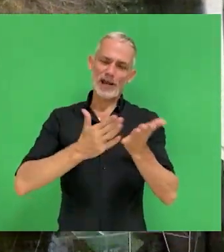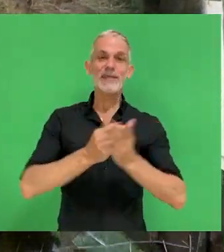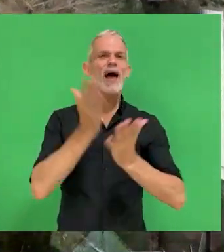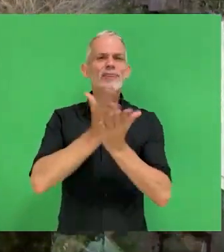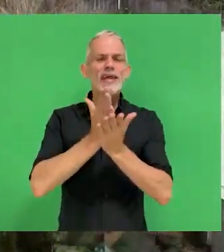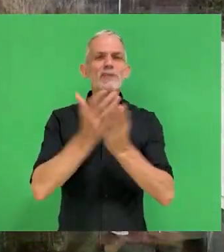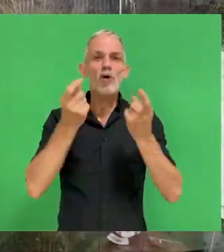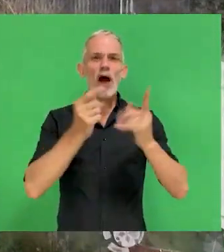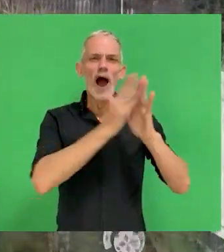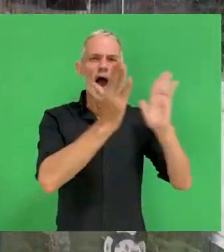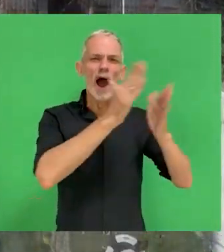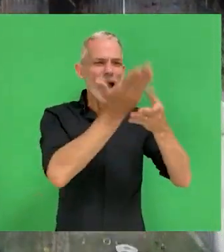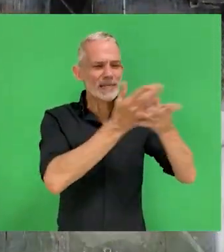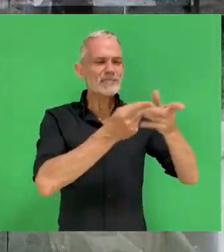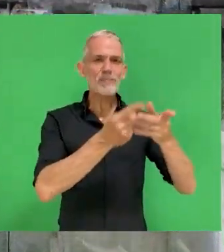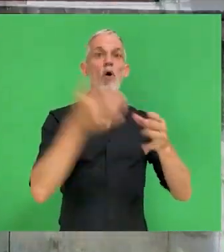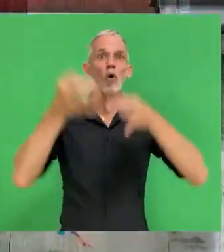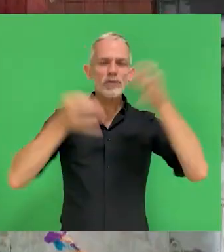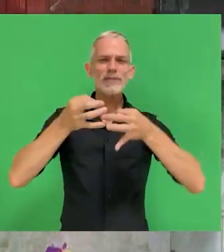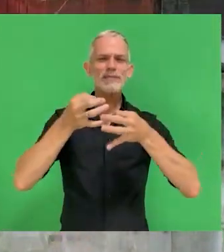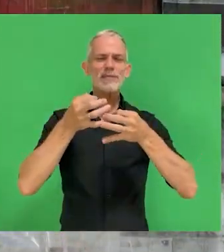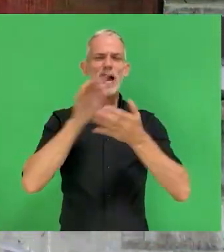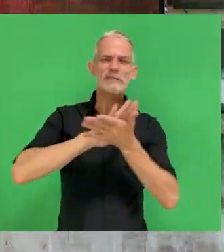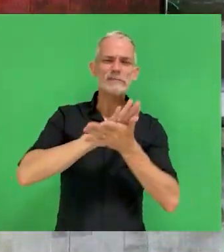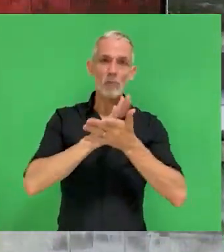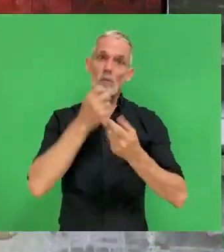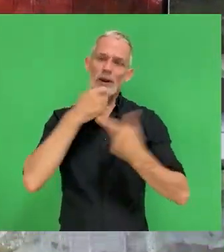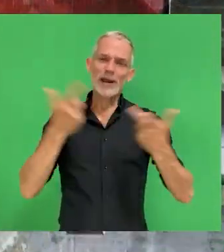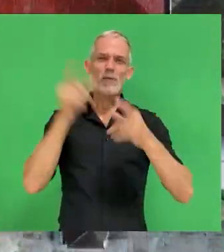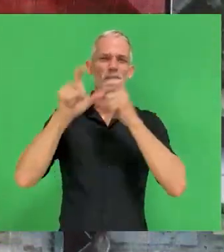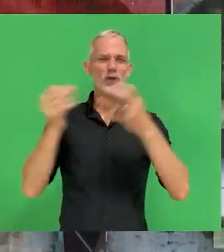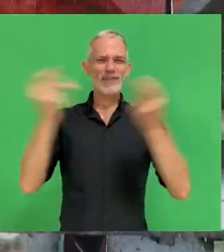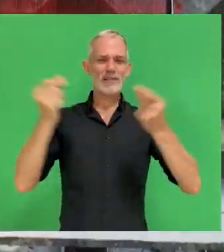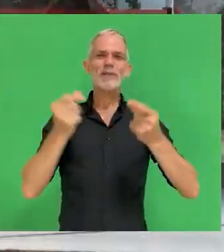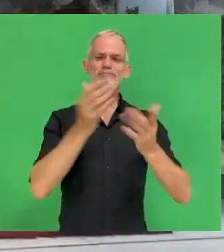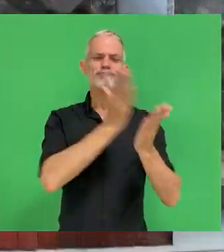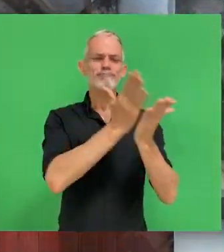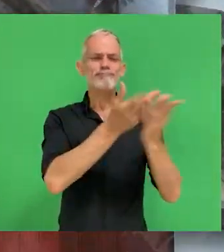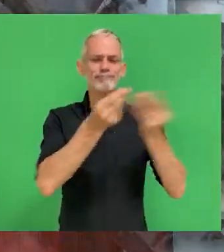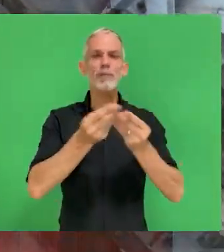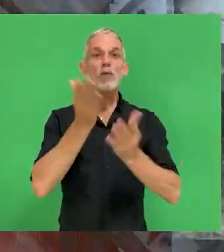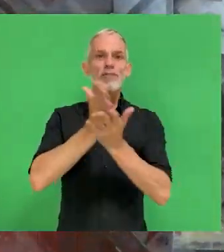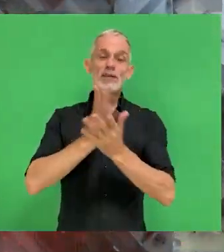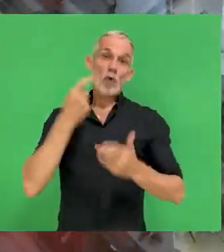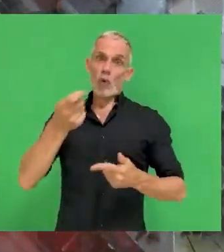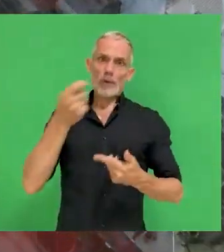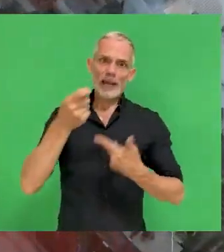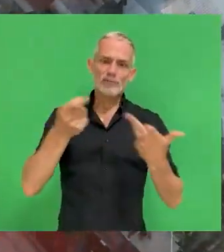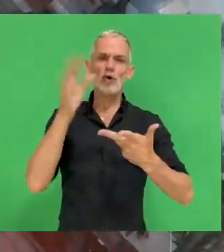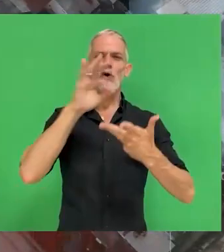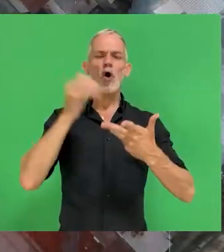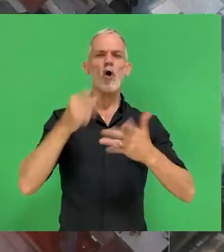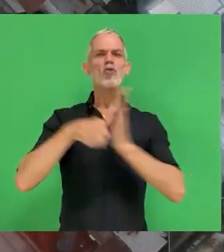que pueda dar ese archivo, tanto justicia y reparación en el caso de los desaparecidos, como el derecho a jubilarse o a obtener